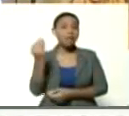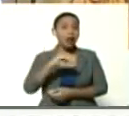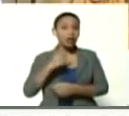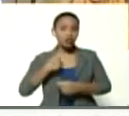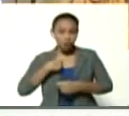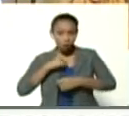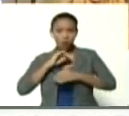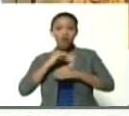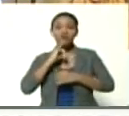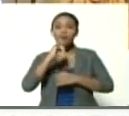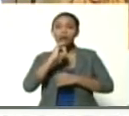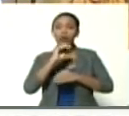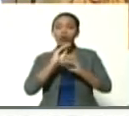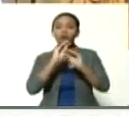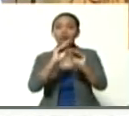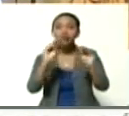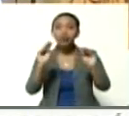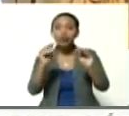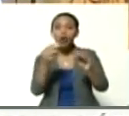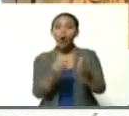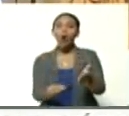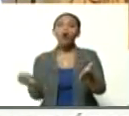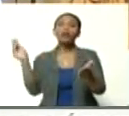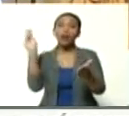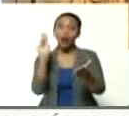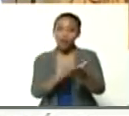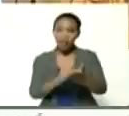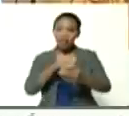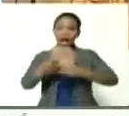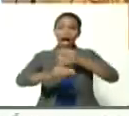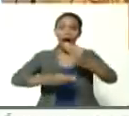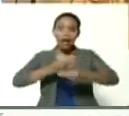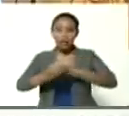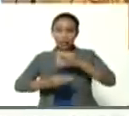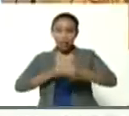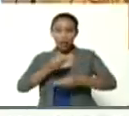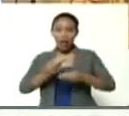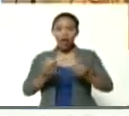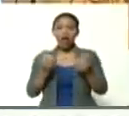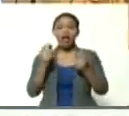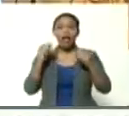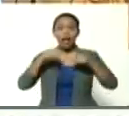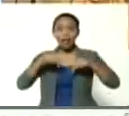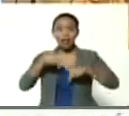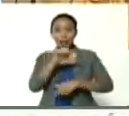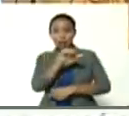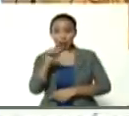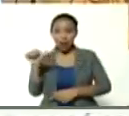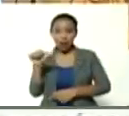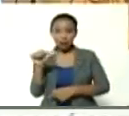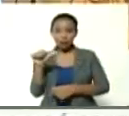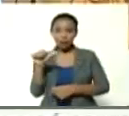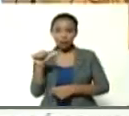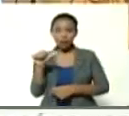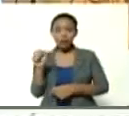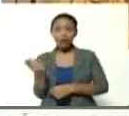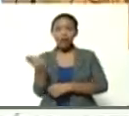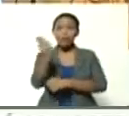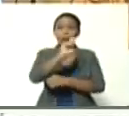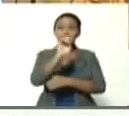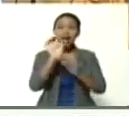anuncio, se retoma a partir de esta semana y del mes de